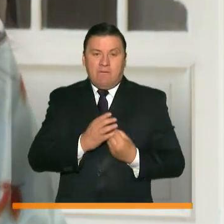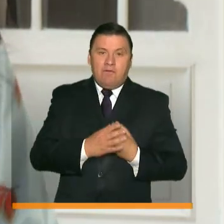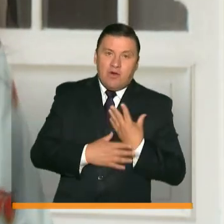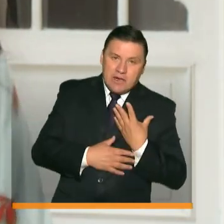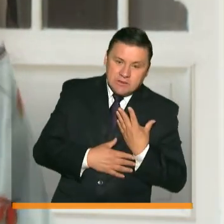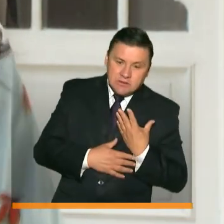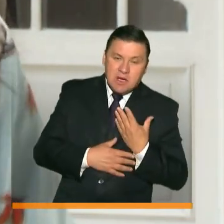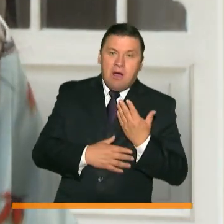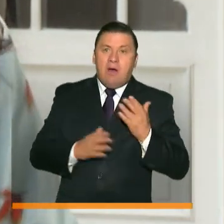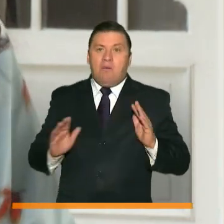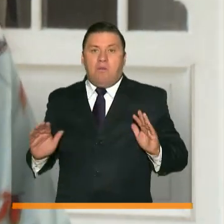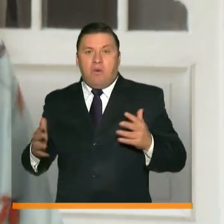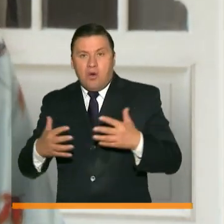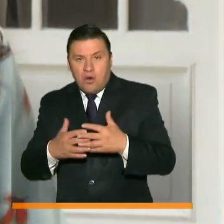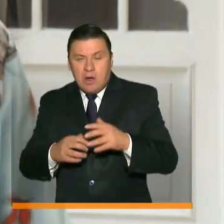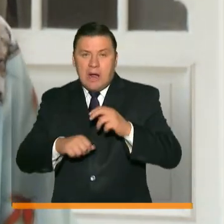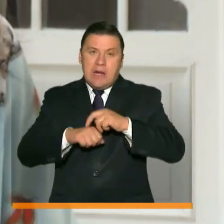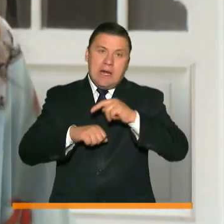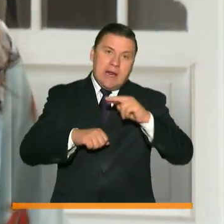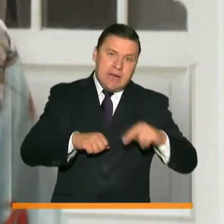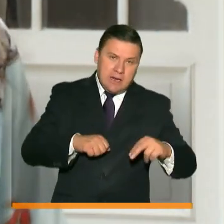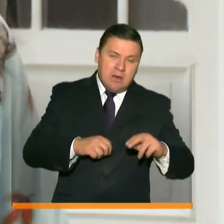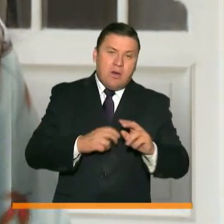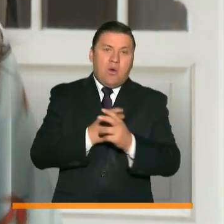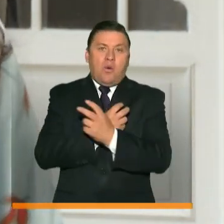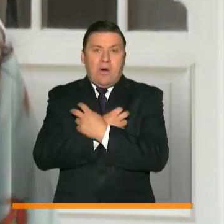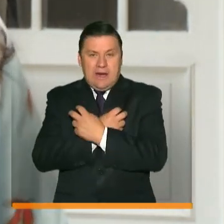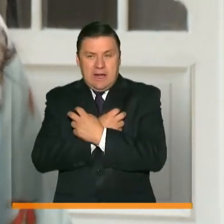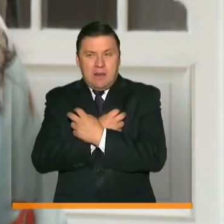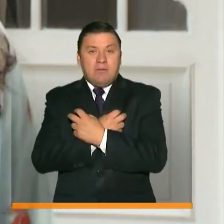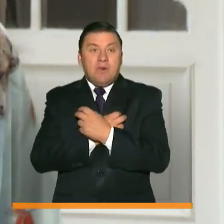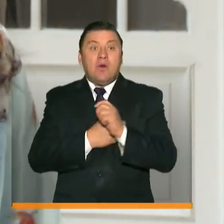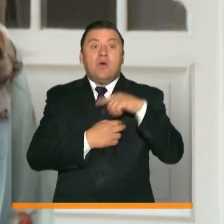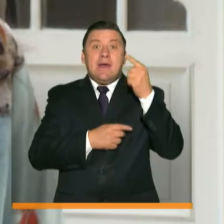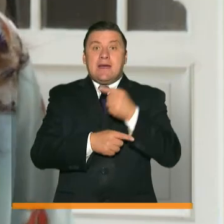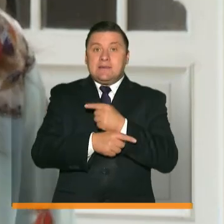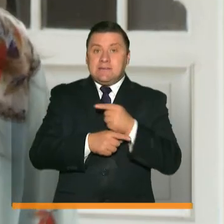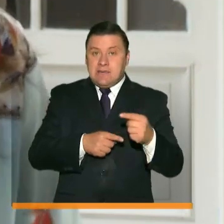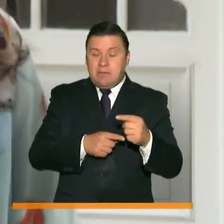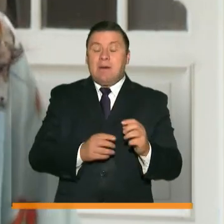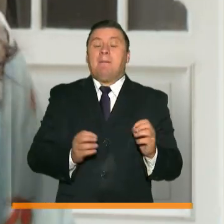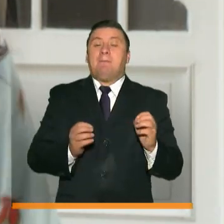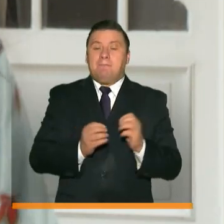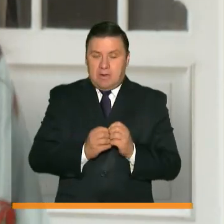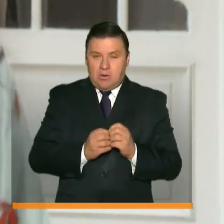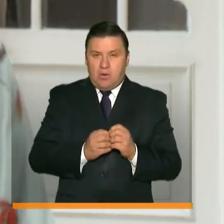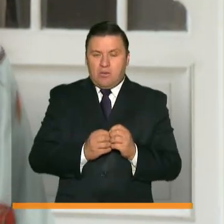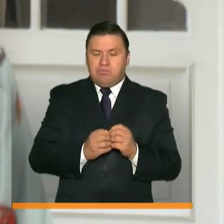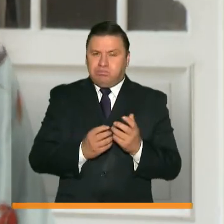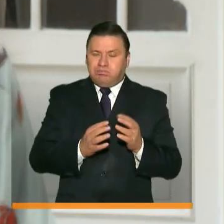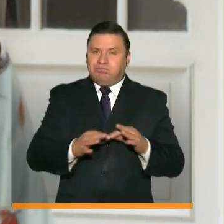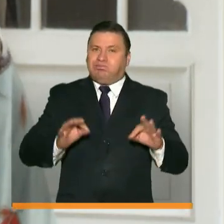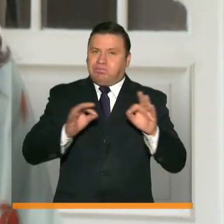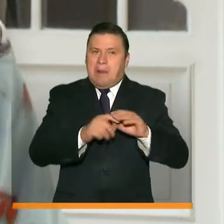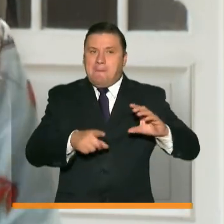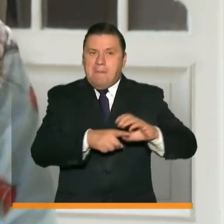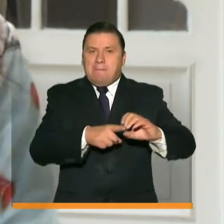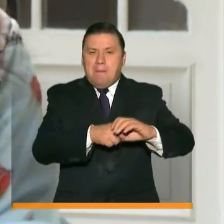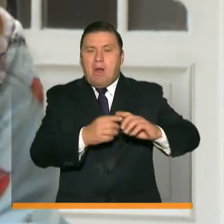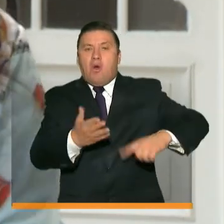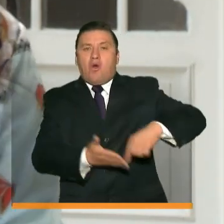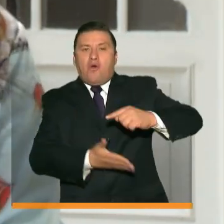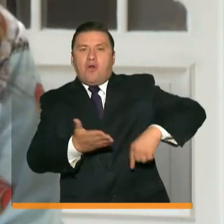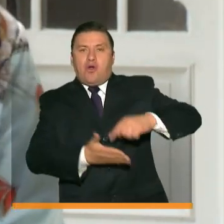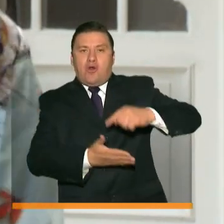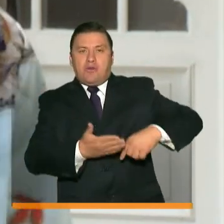Florencia, Mocoa, Nariño, Huila. Y la próxima semana tendremos otro tanto importante